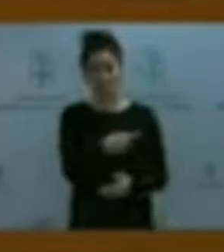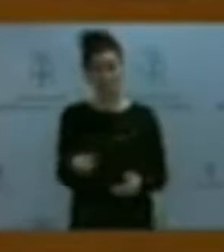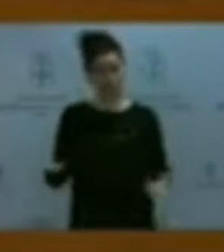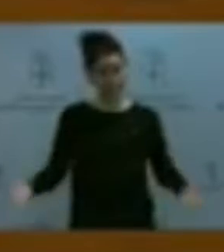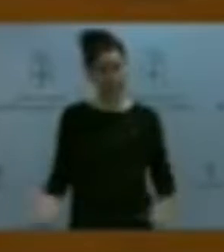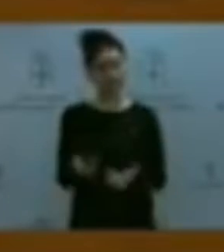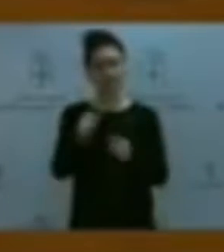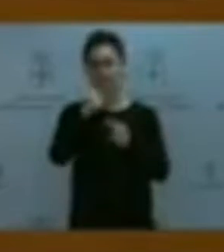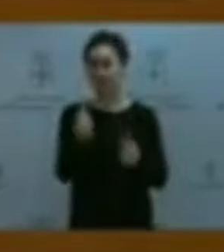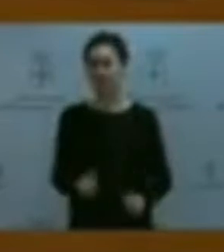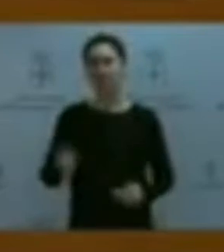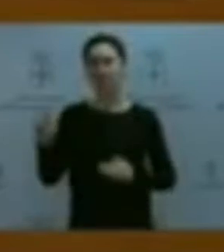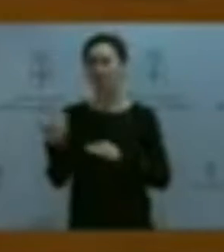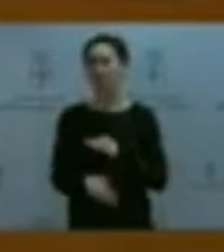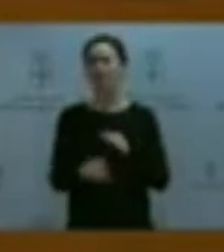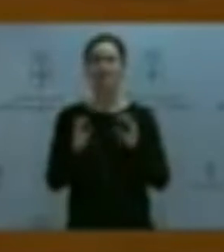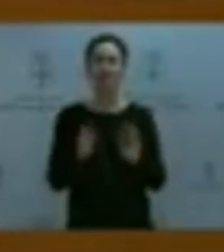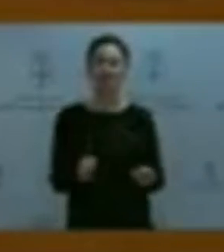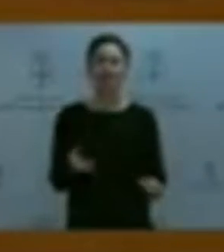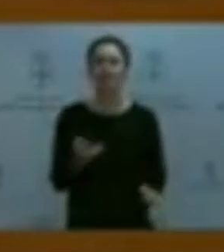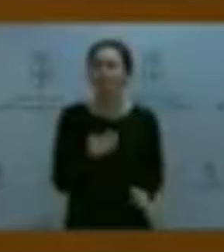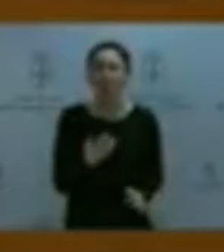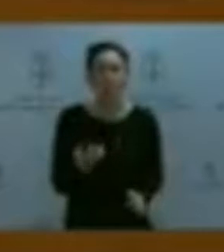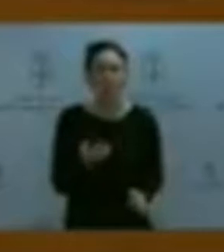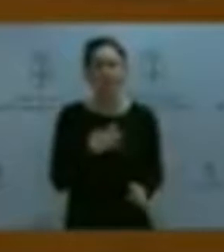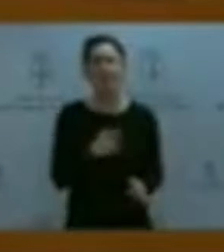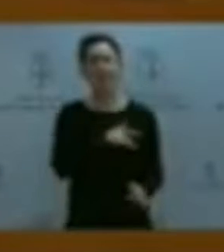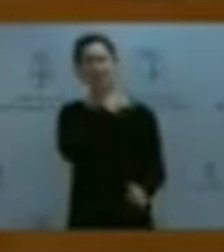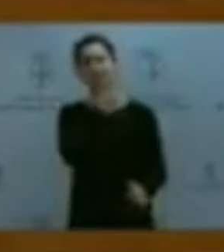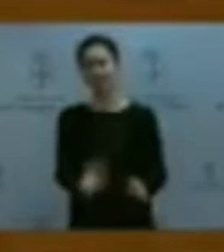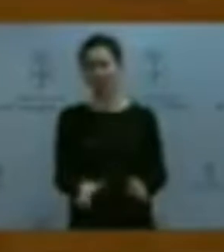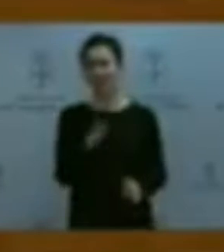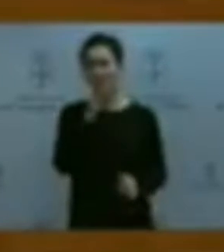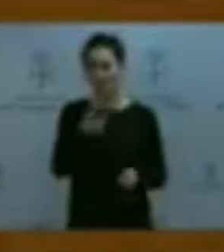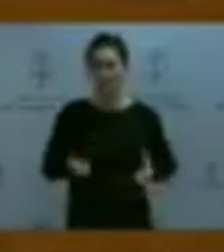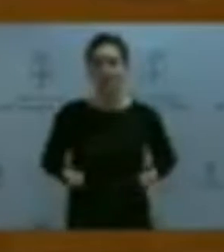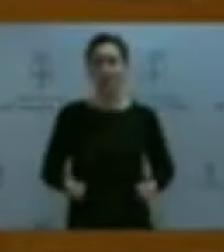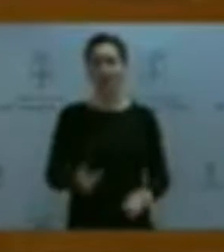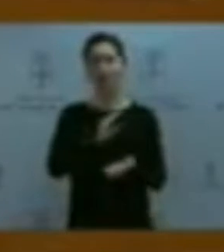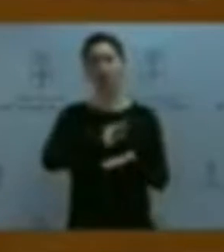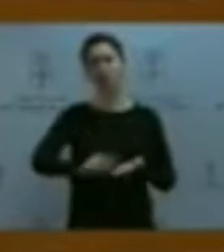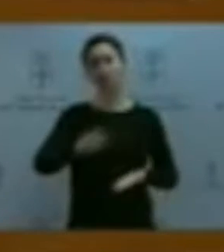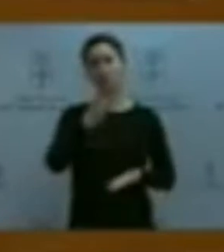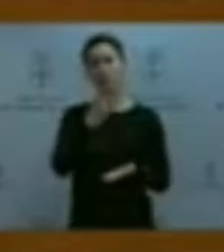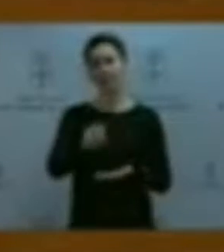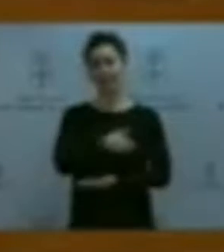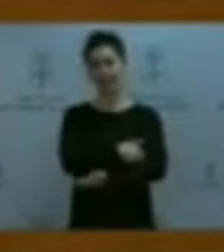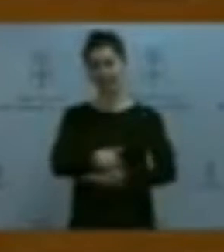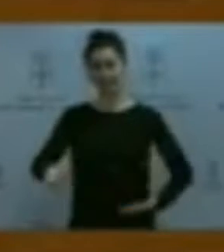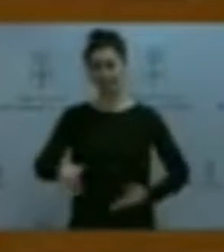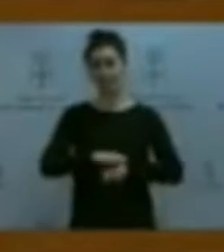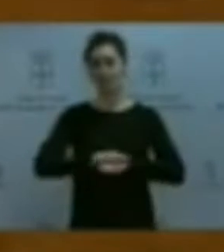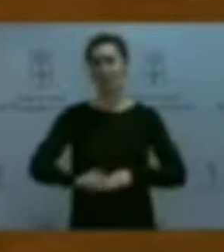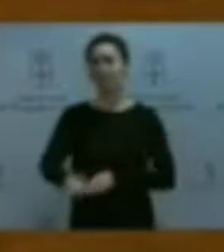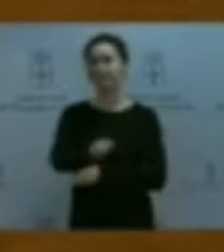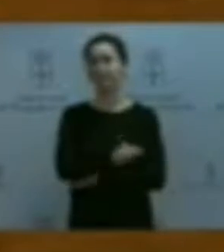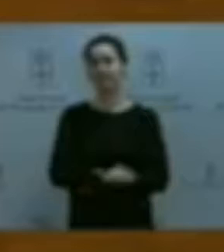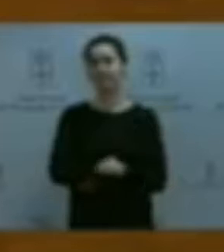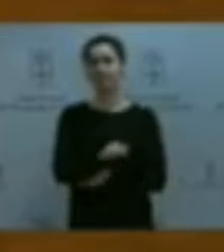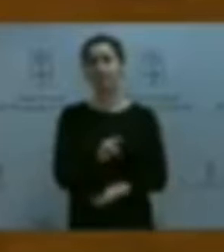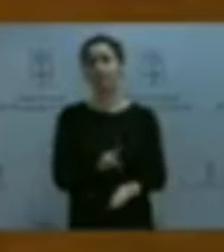puede consentir que se despilfarren 20 millones en el mantenimiento con las necesidades que tiene Asturias. Merecemos